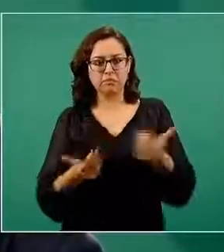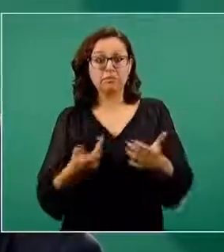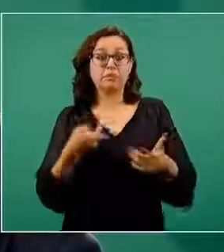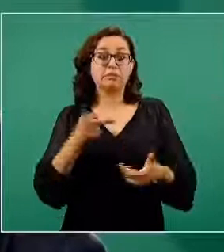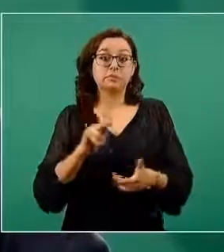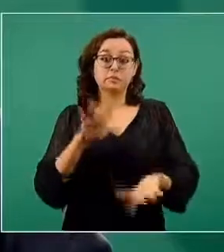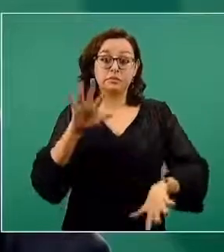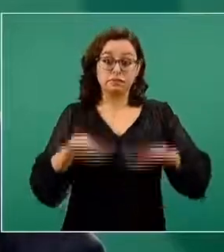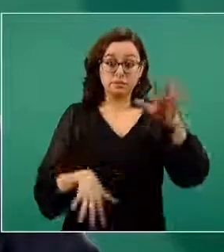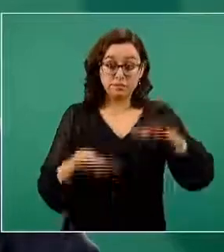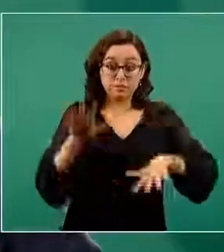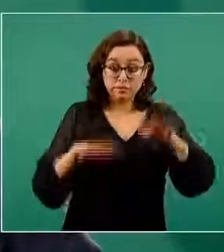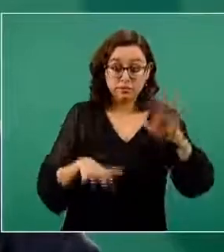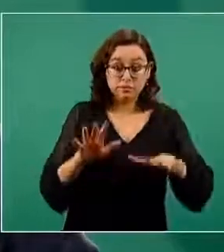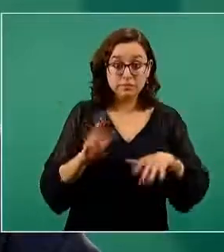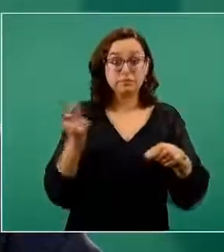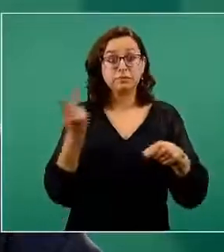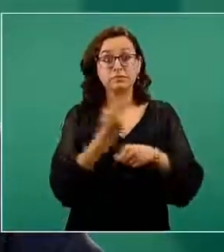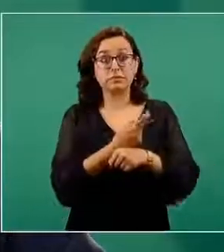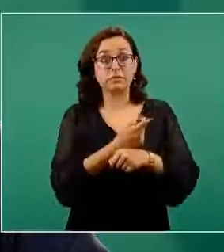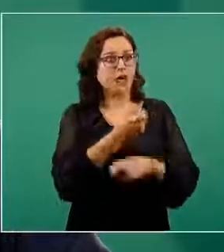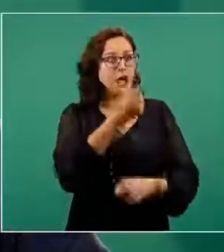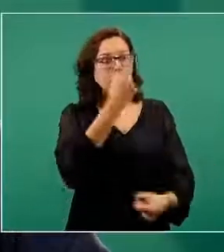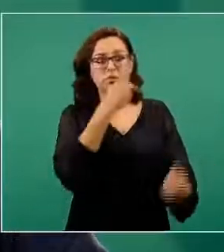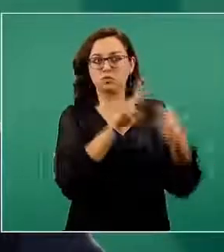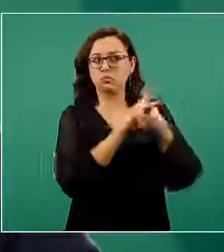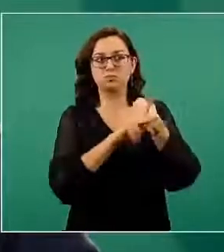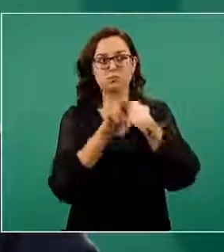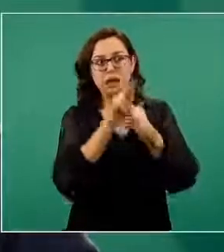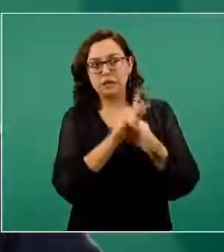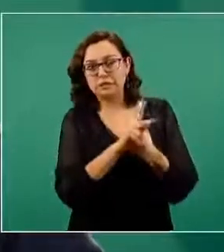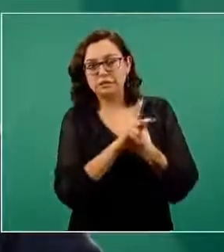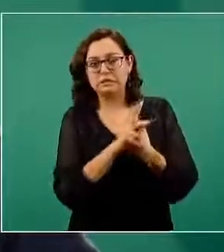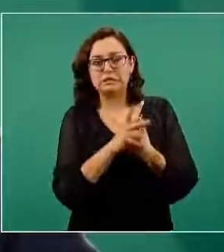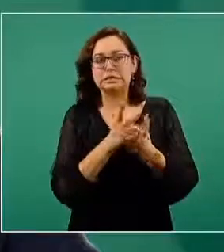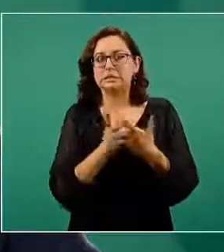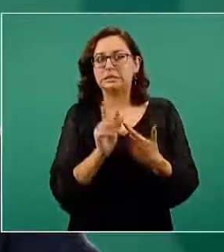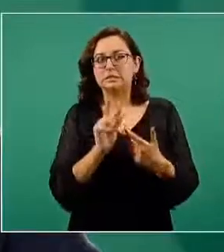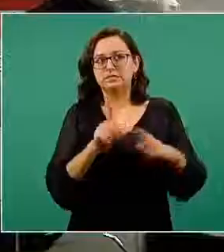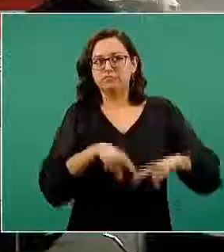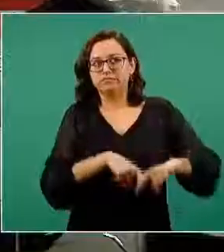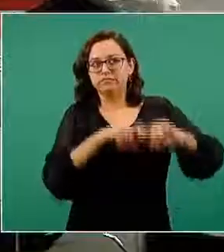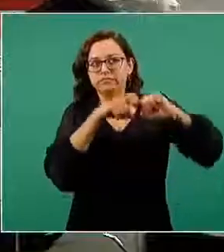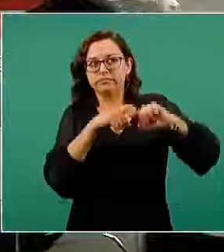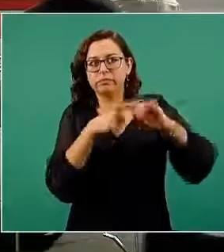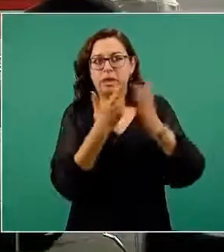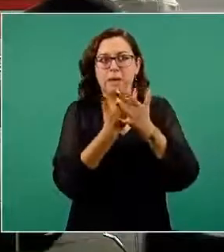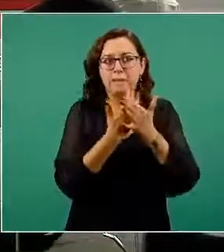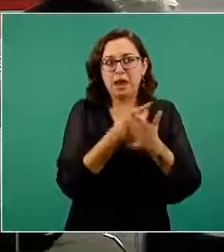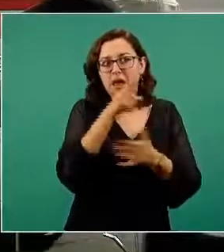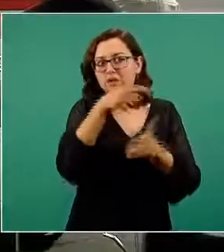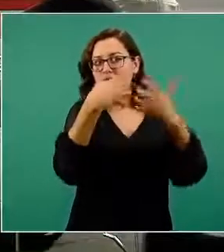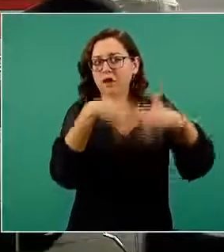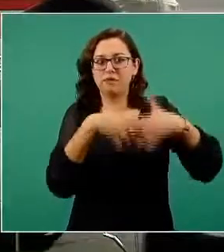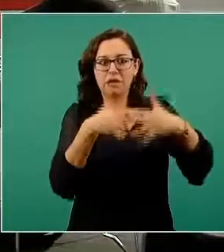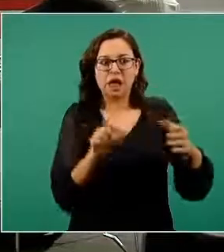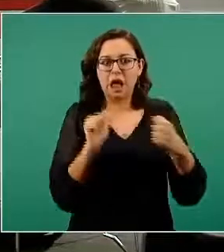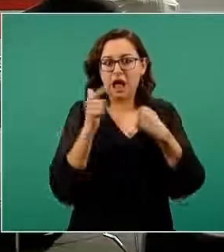entregas de vacunas, no solo para México, sino para todo el mundo, que a su vez dependen de los retrasos en la fabricación de